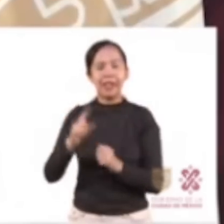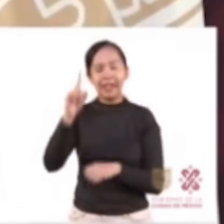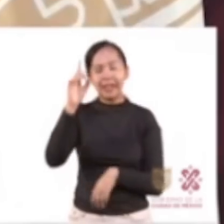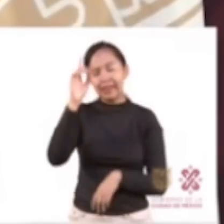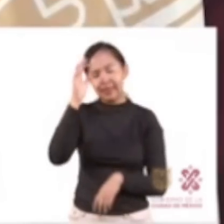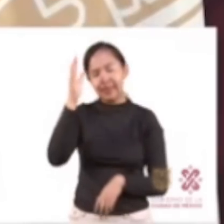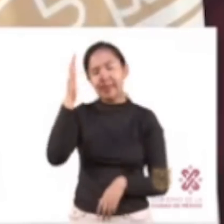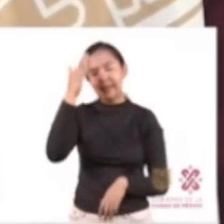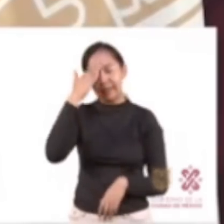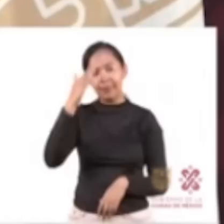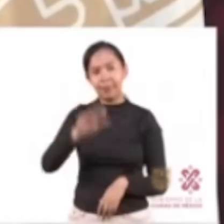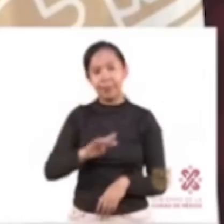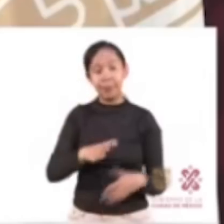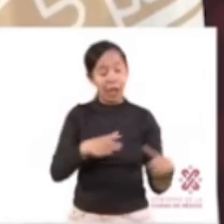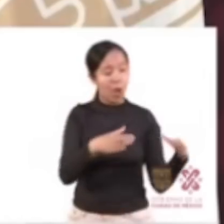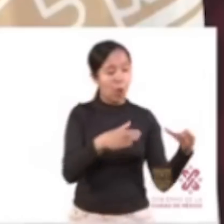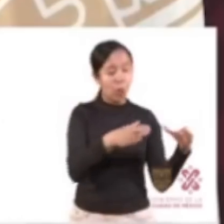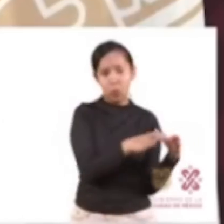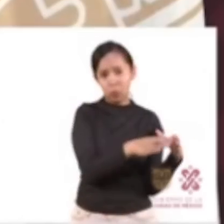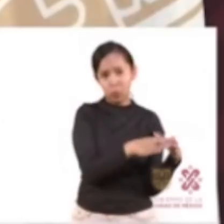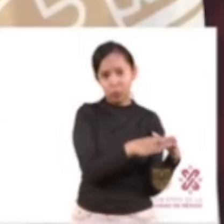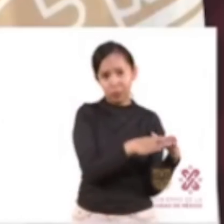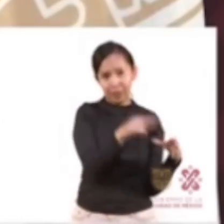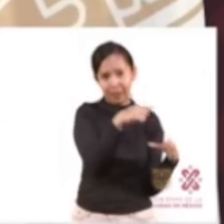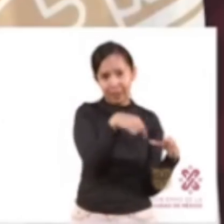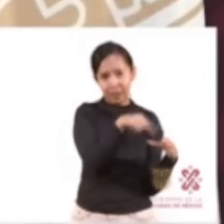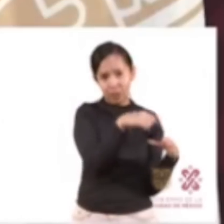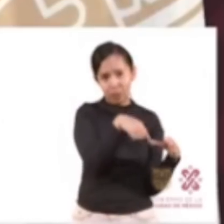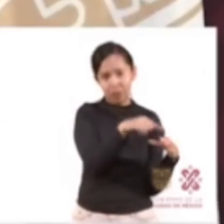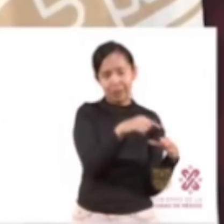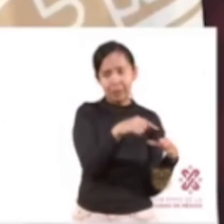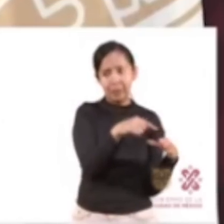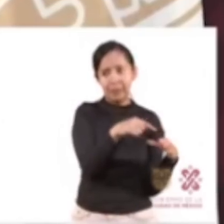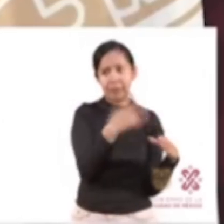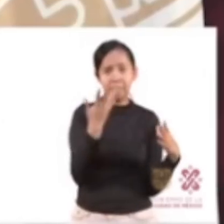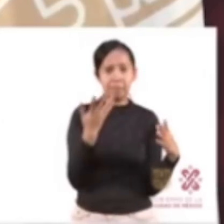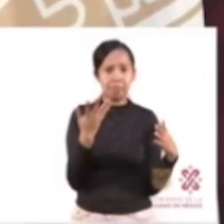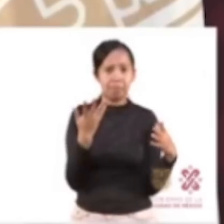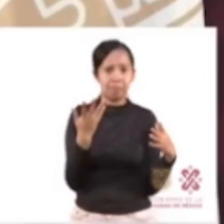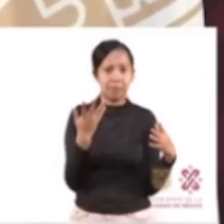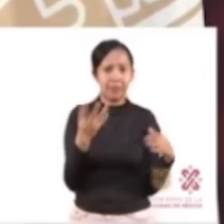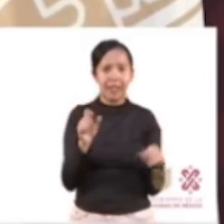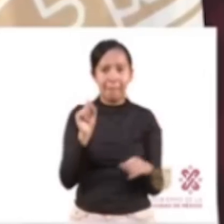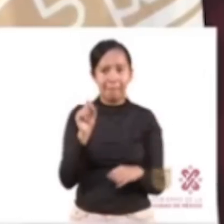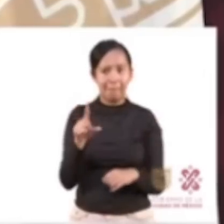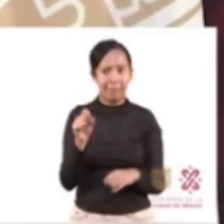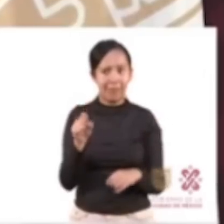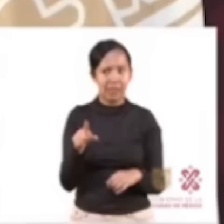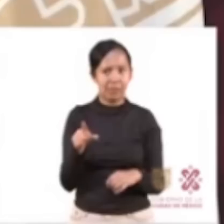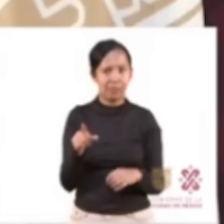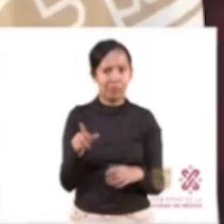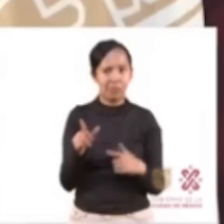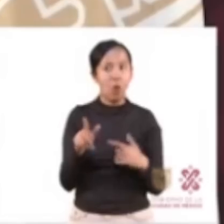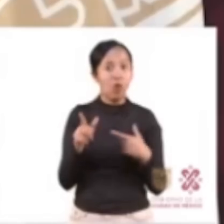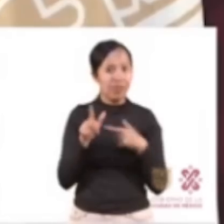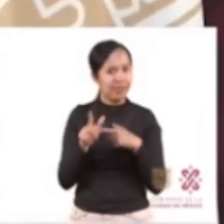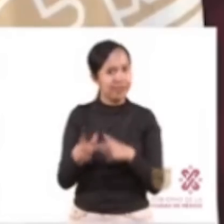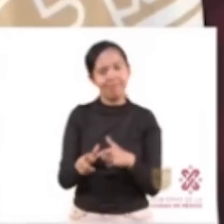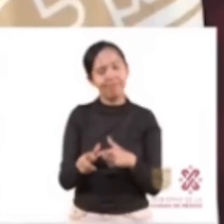está ocurriendo, un grupo muy pequeño que no quiere que se avance en esta discusión. Y